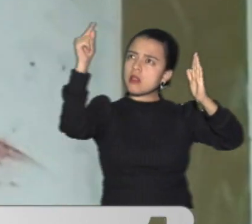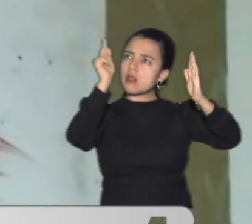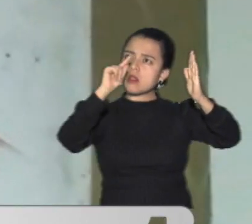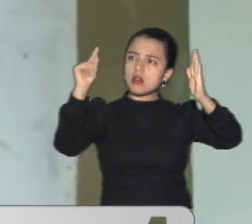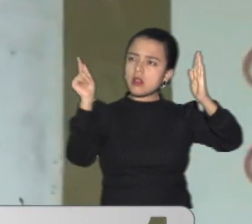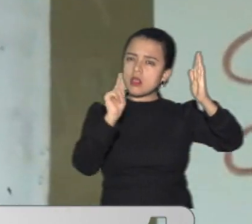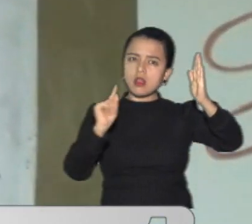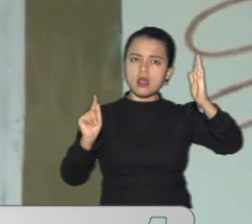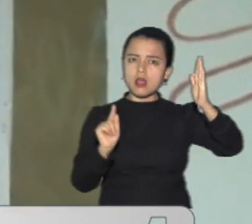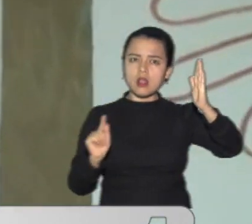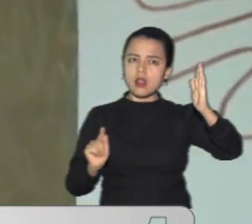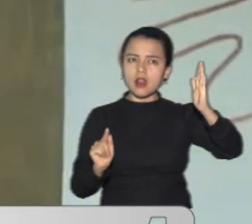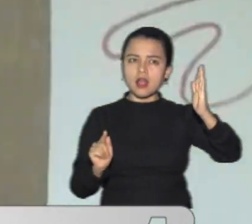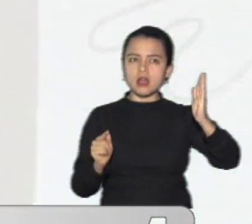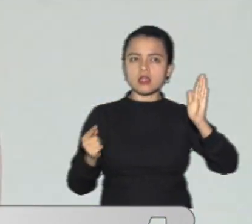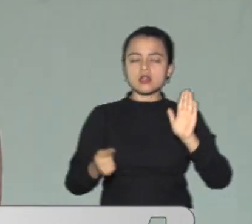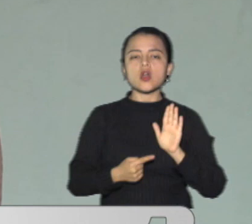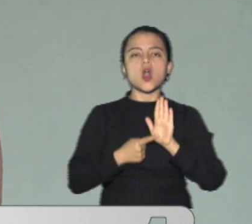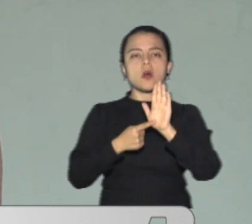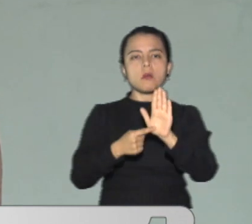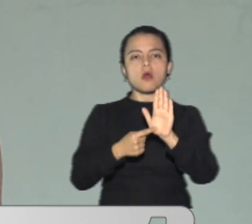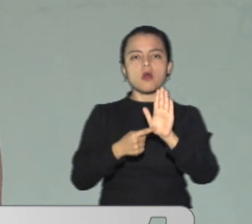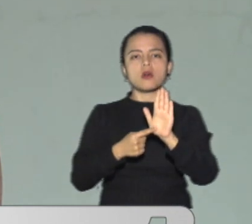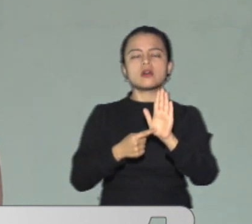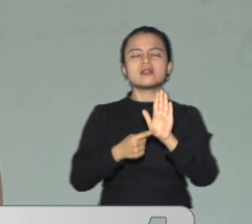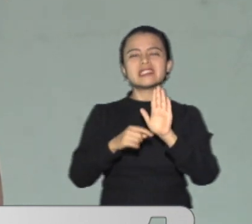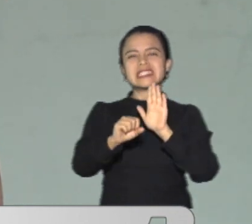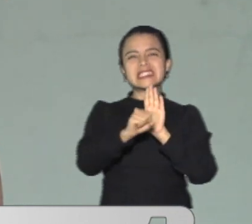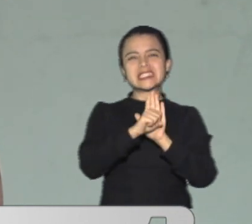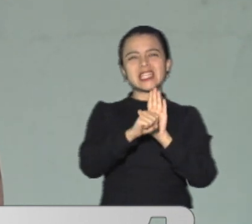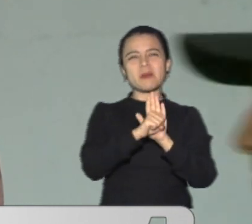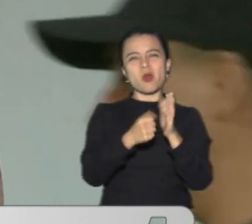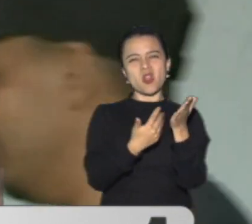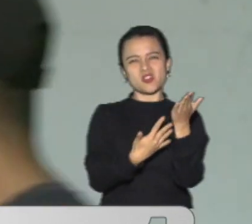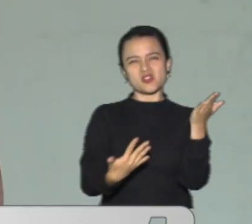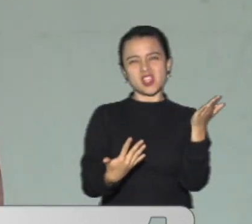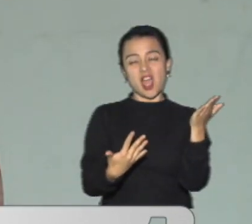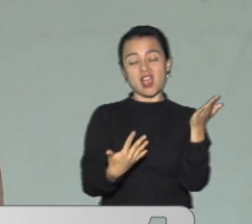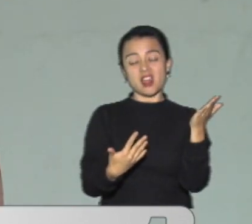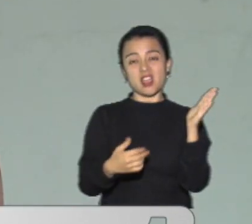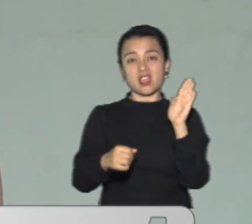que son muy acertadas. Entonces queremos como mostrar estos íconos